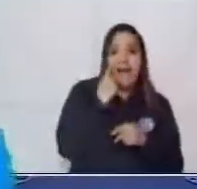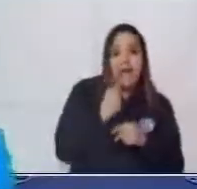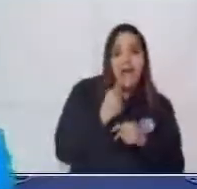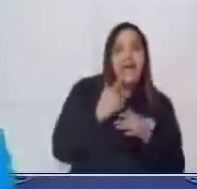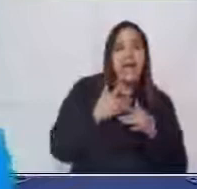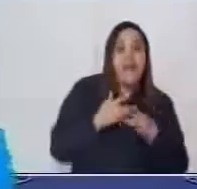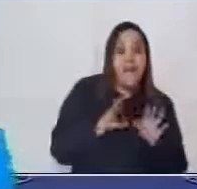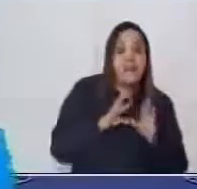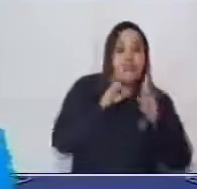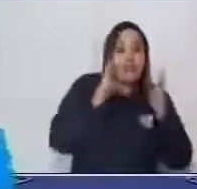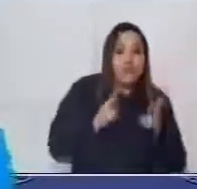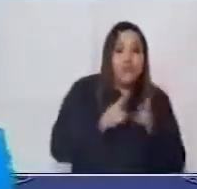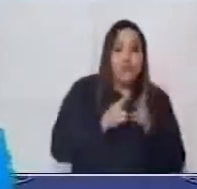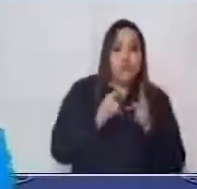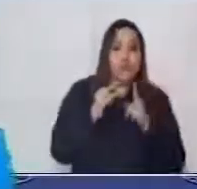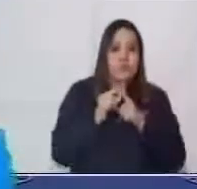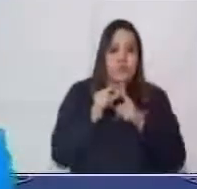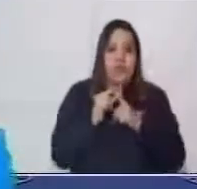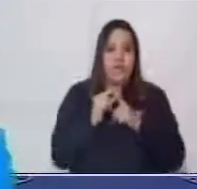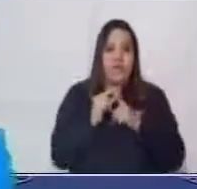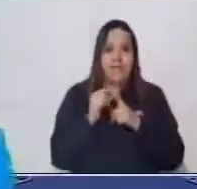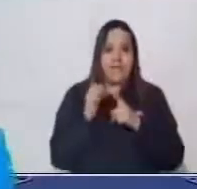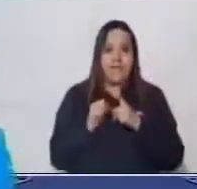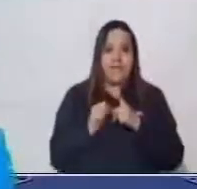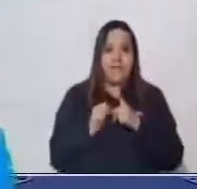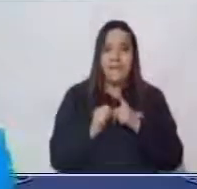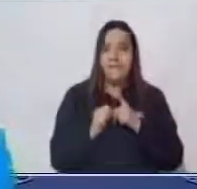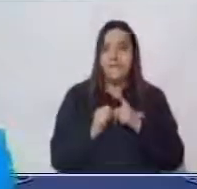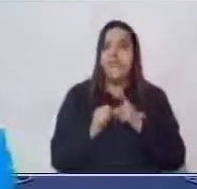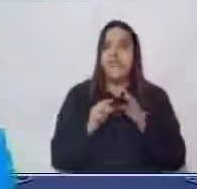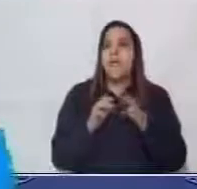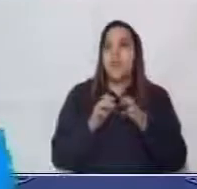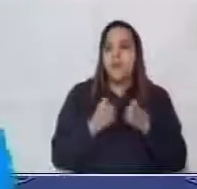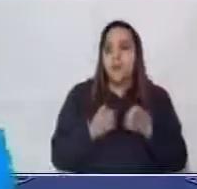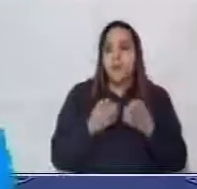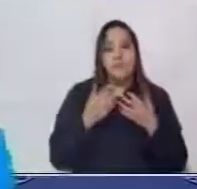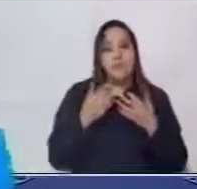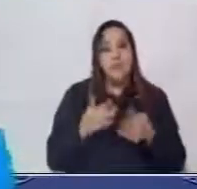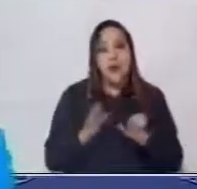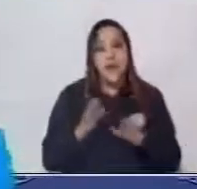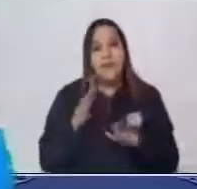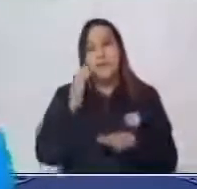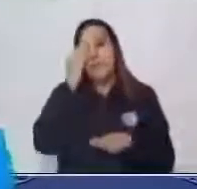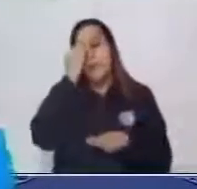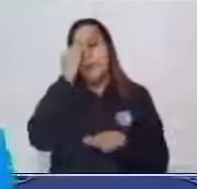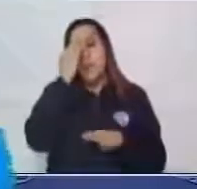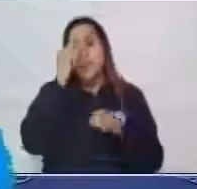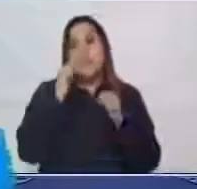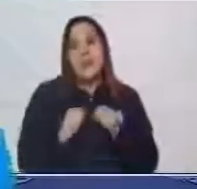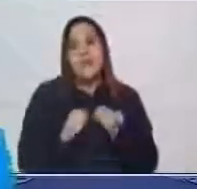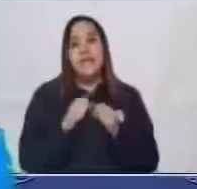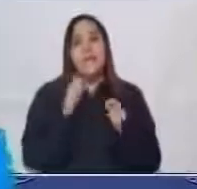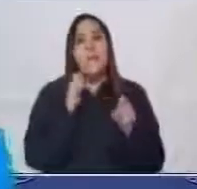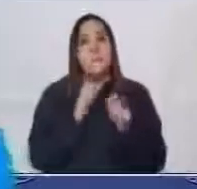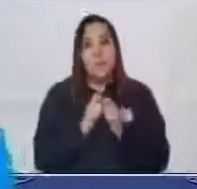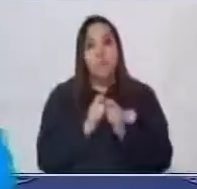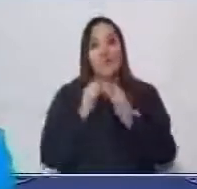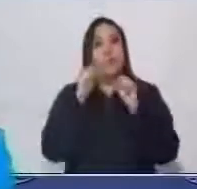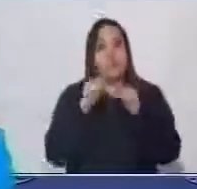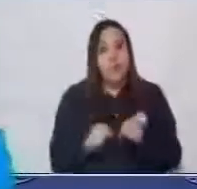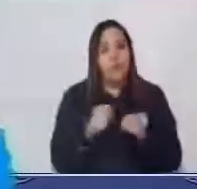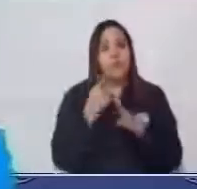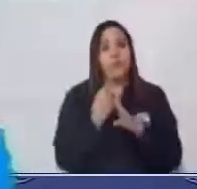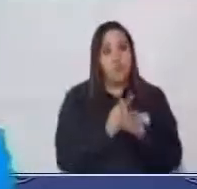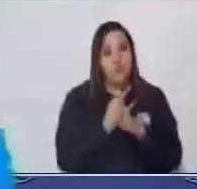abreviaturas. Entonces, nuevamente, para determinar la función del punto, lo podemos utilizar